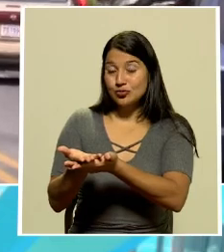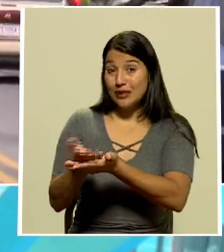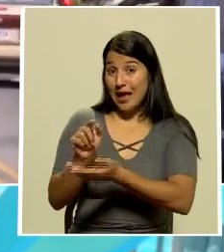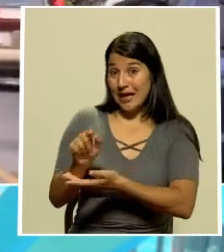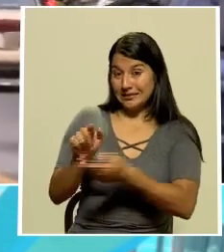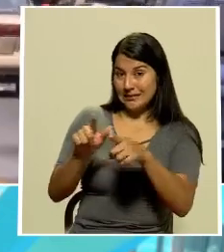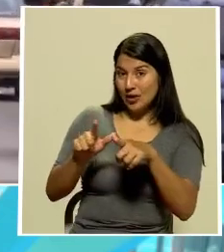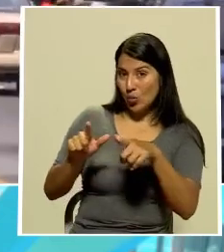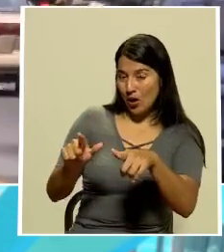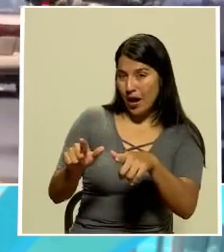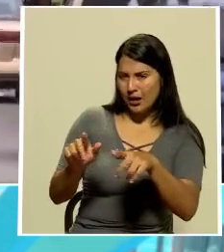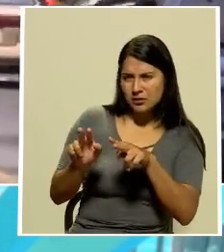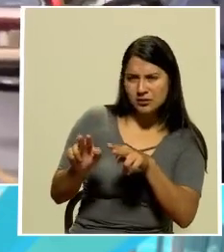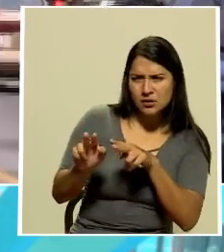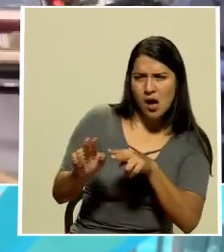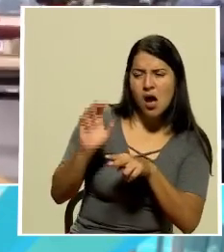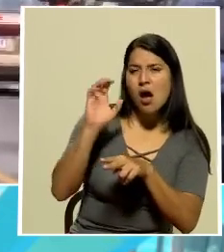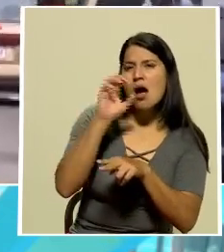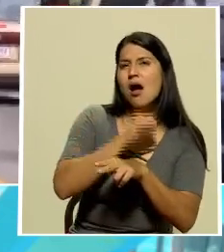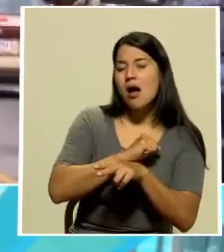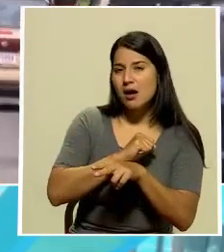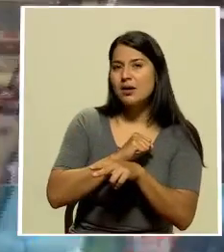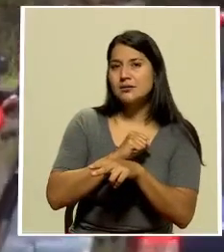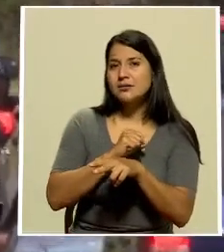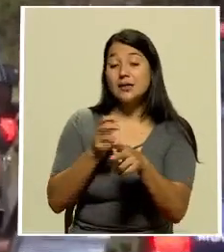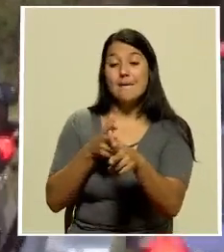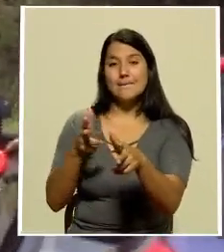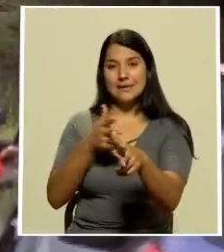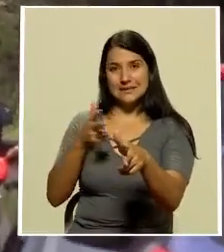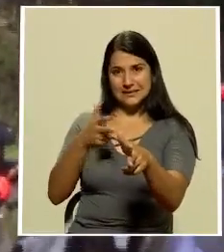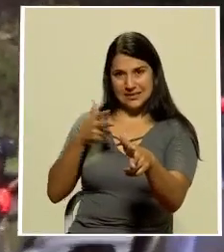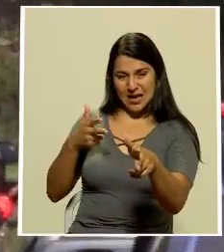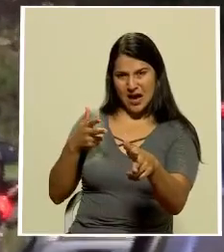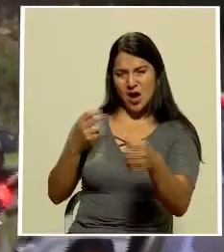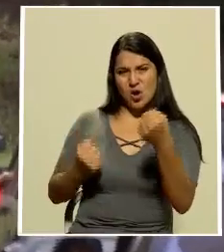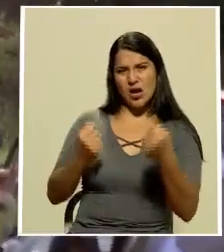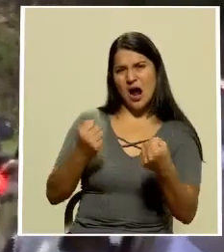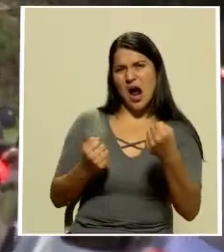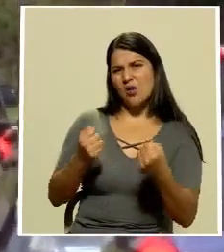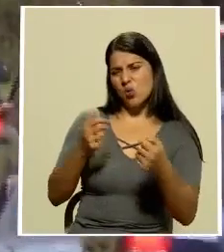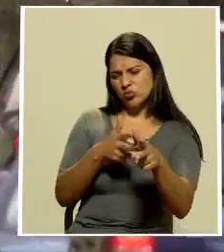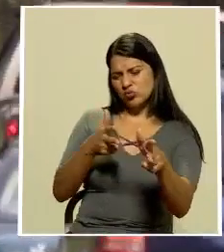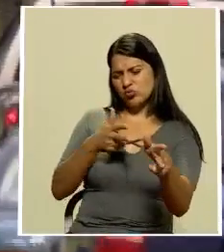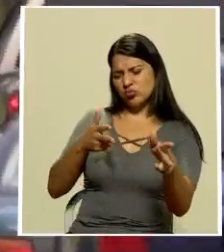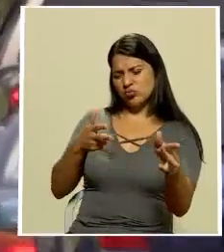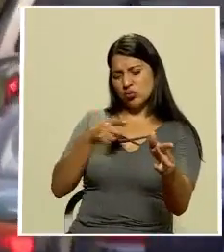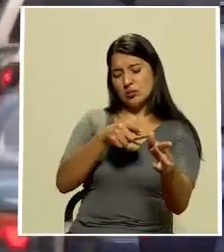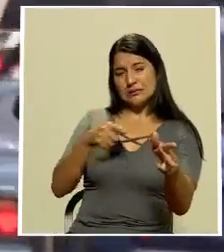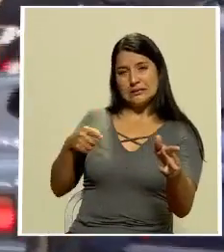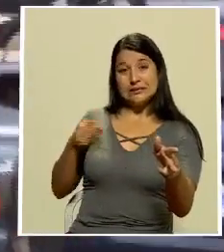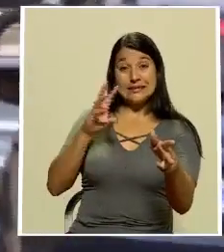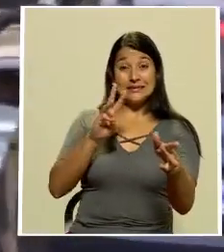punto, pudimos observar una presa de vehículos de al menos 6 kilómetros. Tuvimos